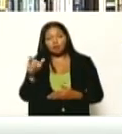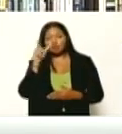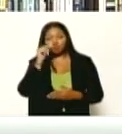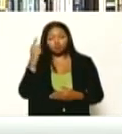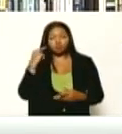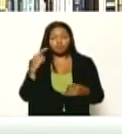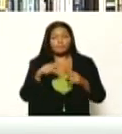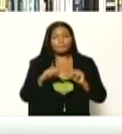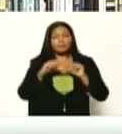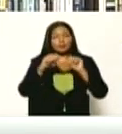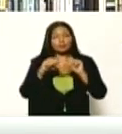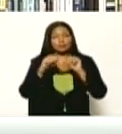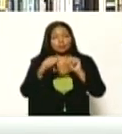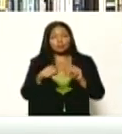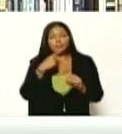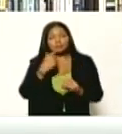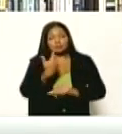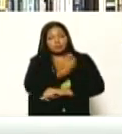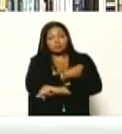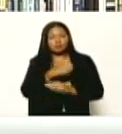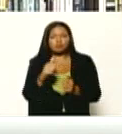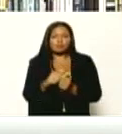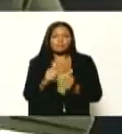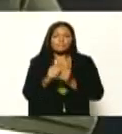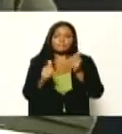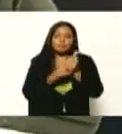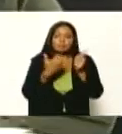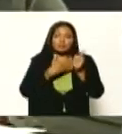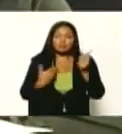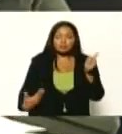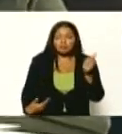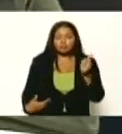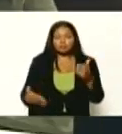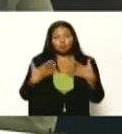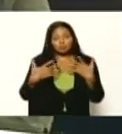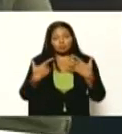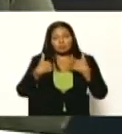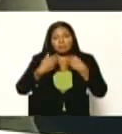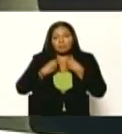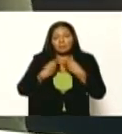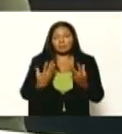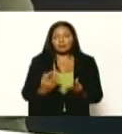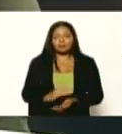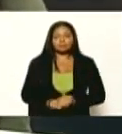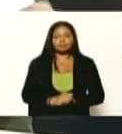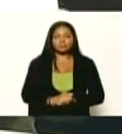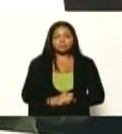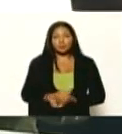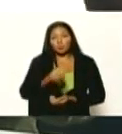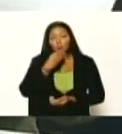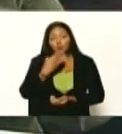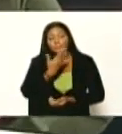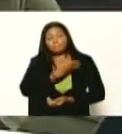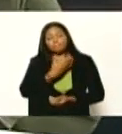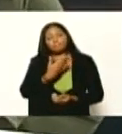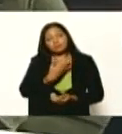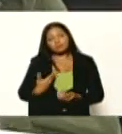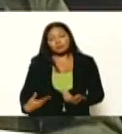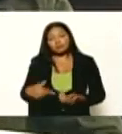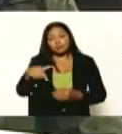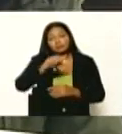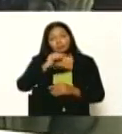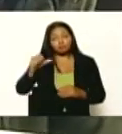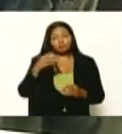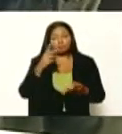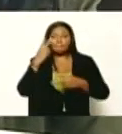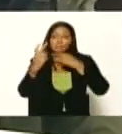Vamos a avanzar. ¿Qué me dice la vacunación, señora vicepresidenta? Alégreme la vida. Bueno, presidente, recientemente, justo esta semana,